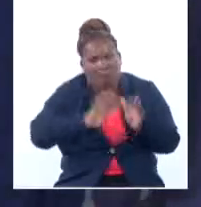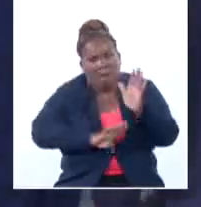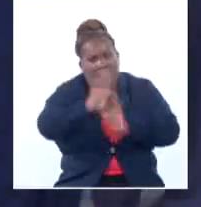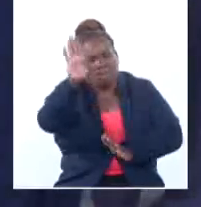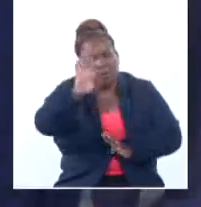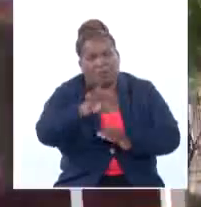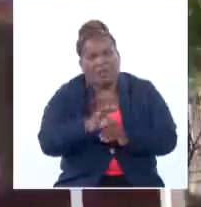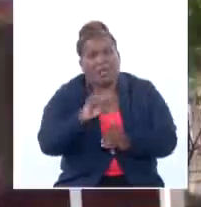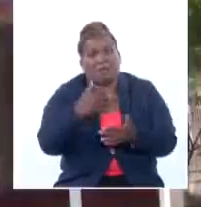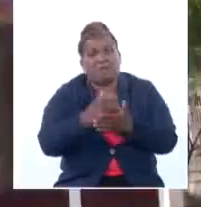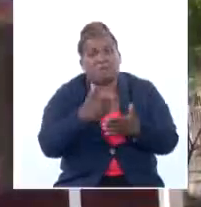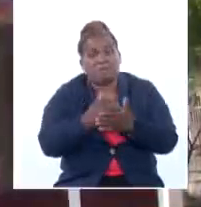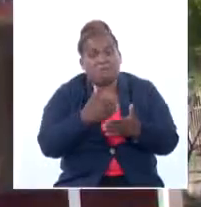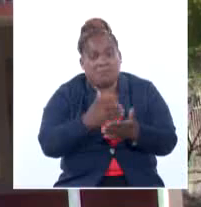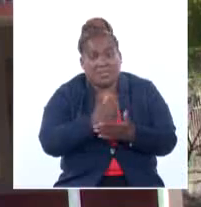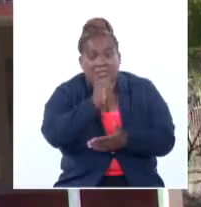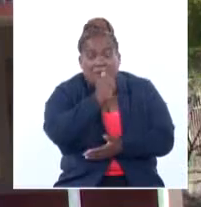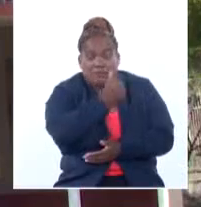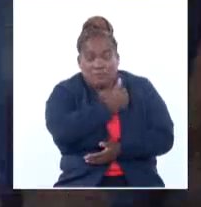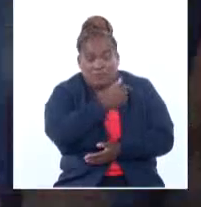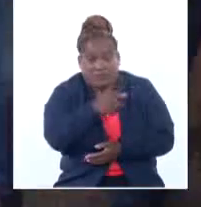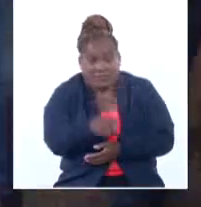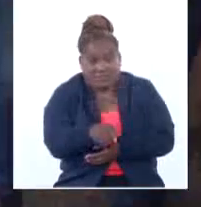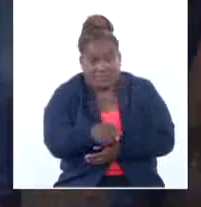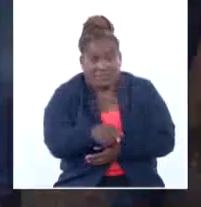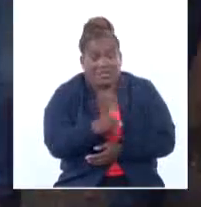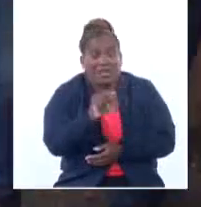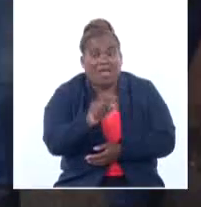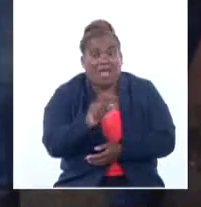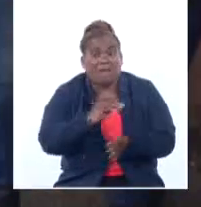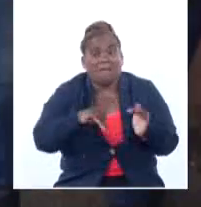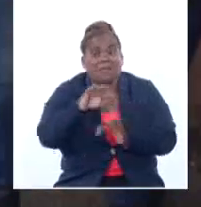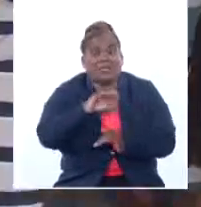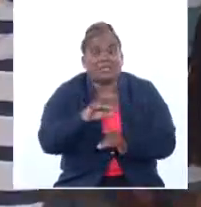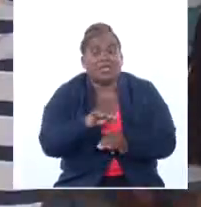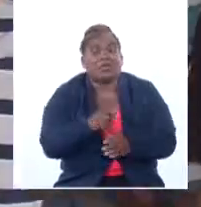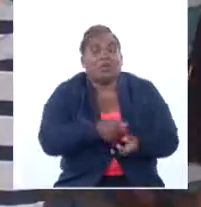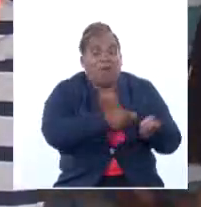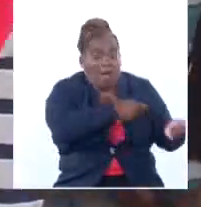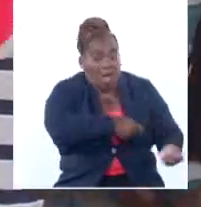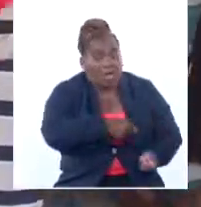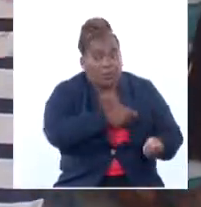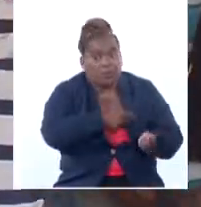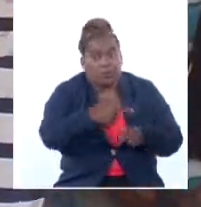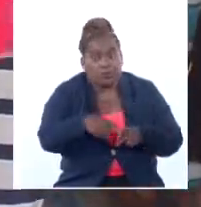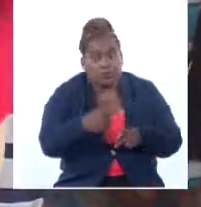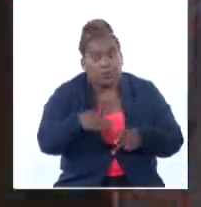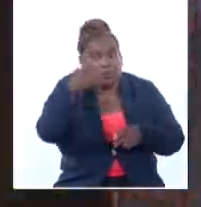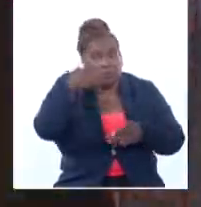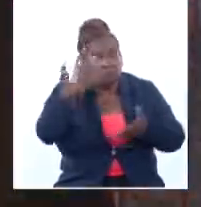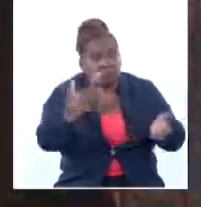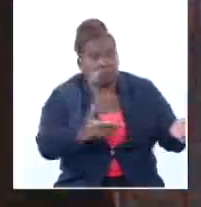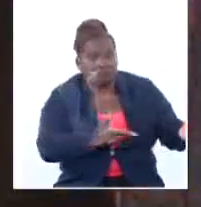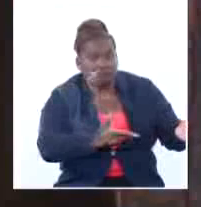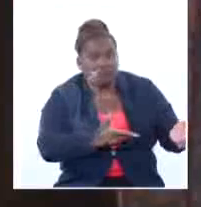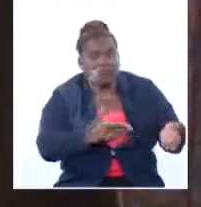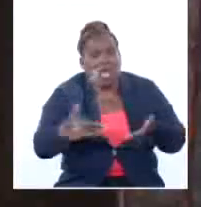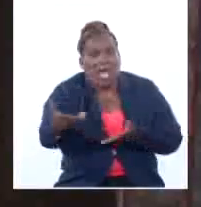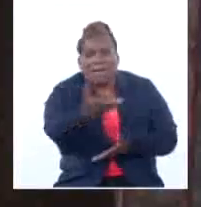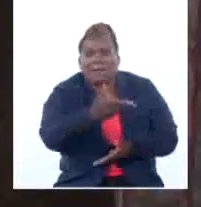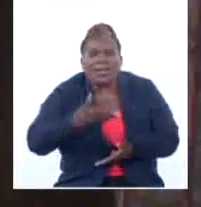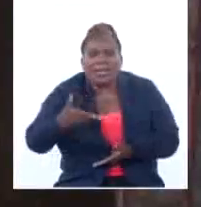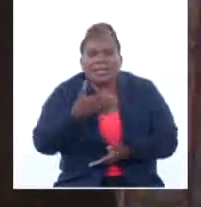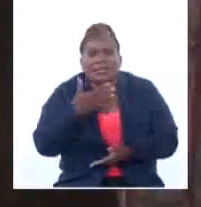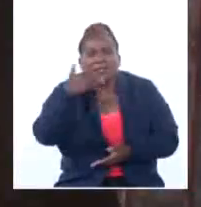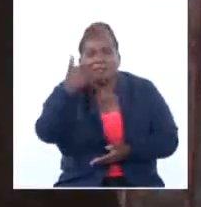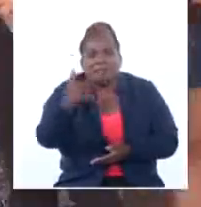La empresa porcina Holguín, Olpor, del Ministerio de la Agricultura, recibió a los candidatos en un ambiente diáfano. Los trabajadores expusieron